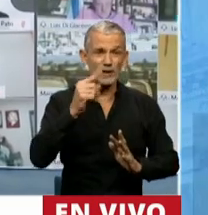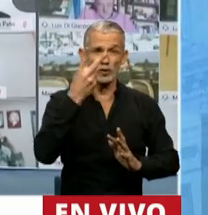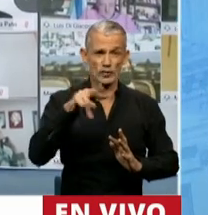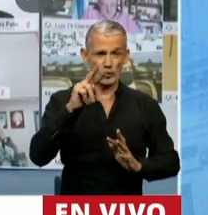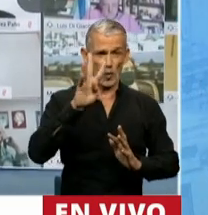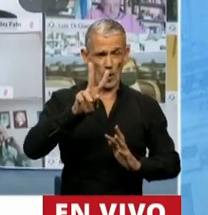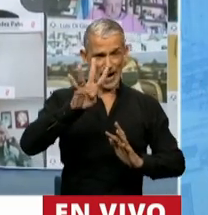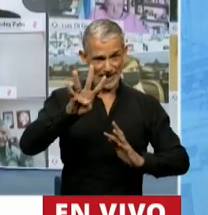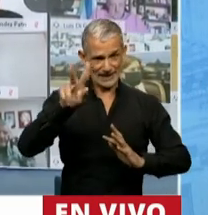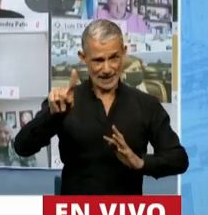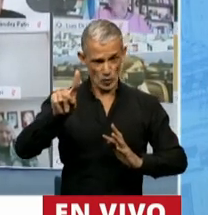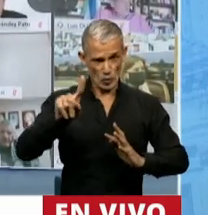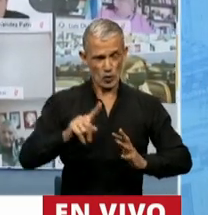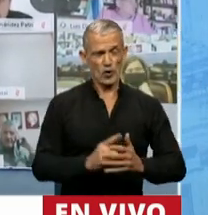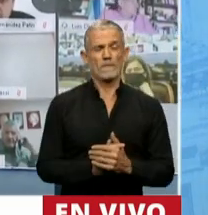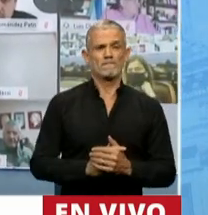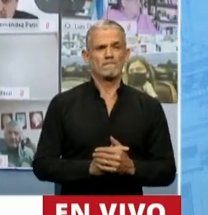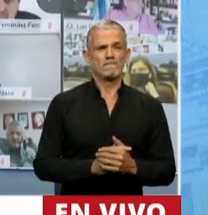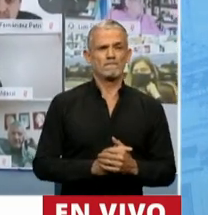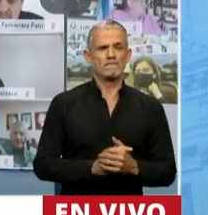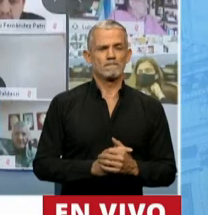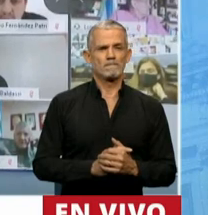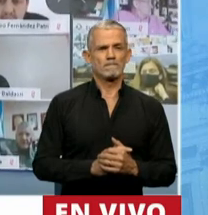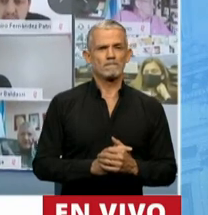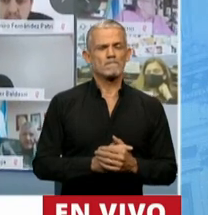sus modificaciones.